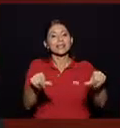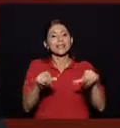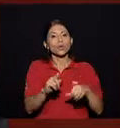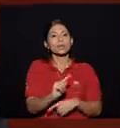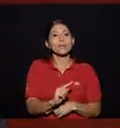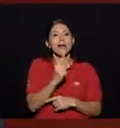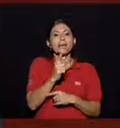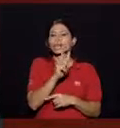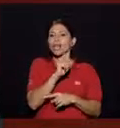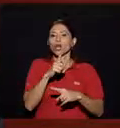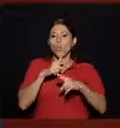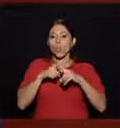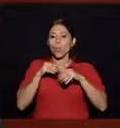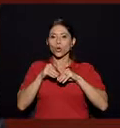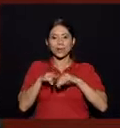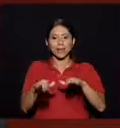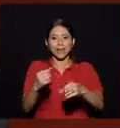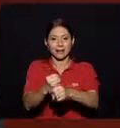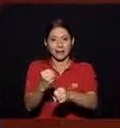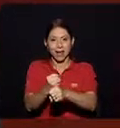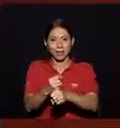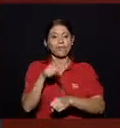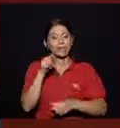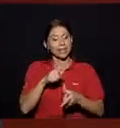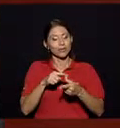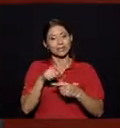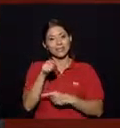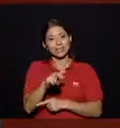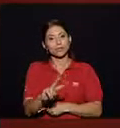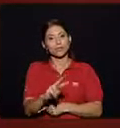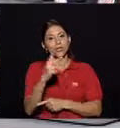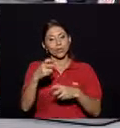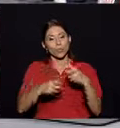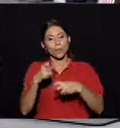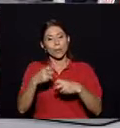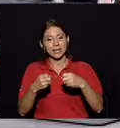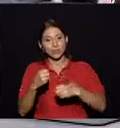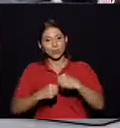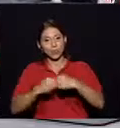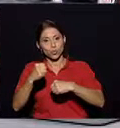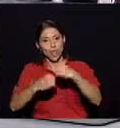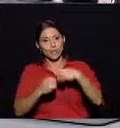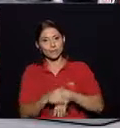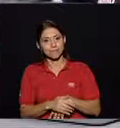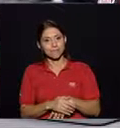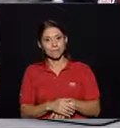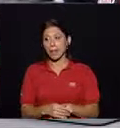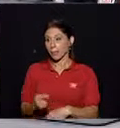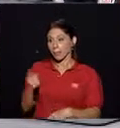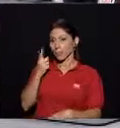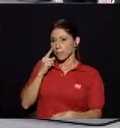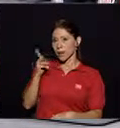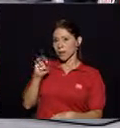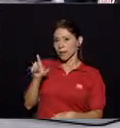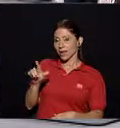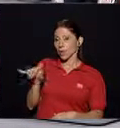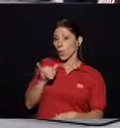multiplican mucho en trabajo. Entonces ahí tenemos otro segundo problema estructural. Vea, Maribel, que como decía el